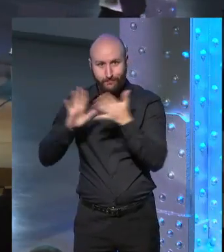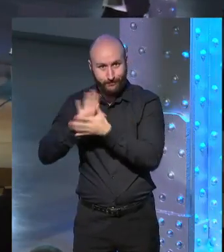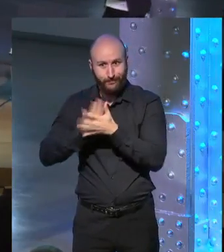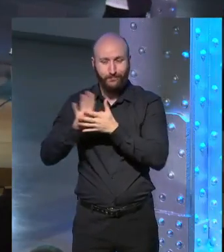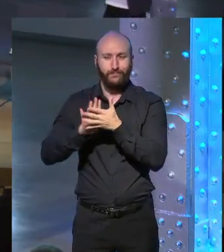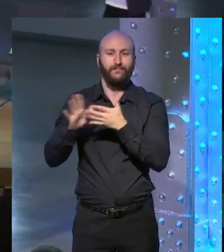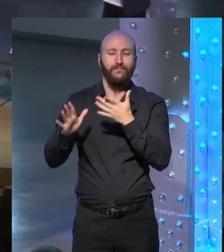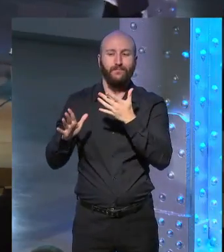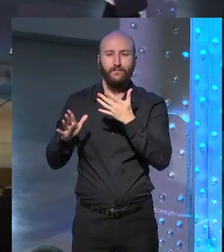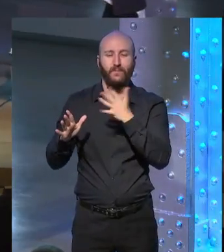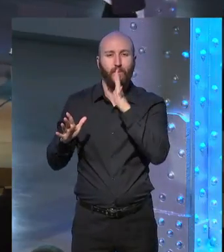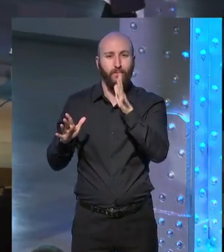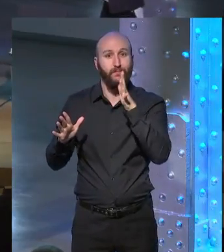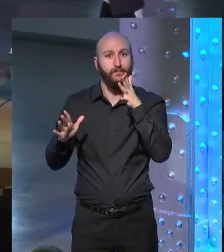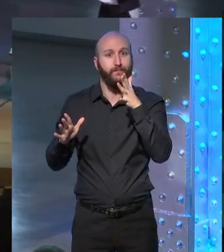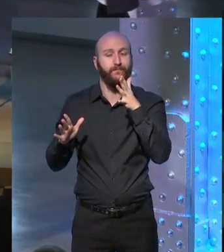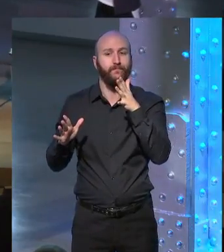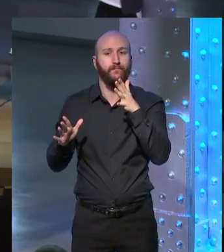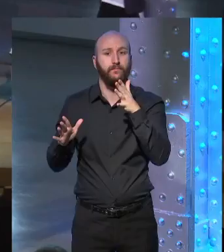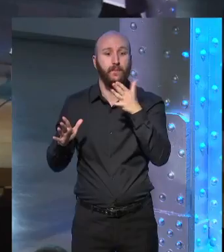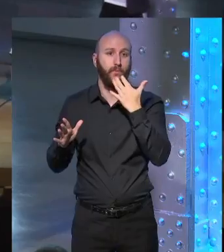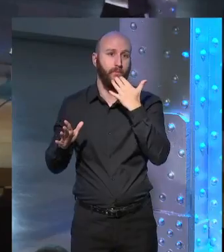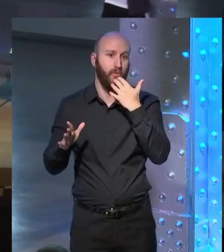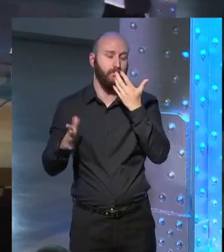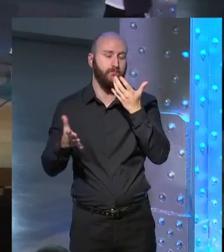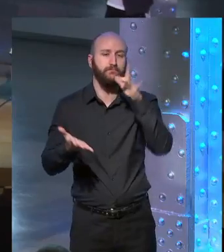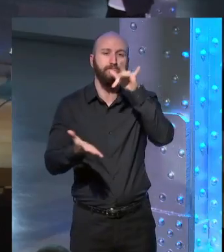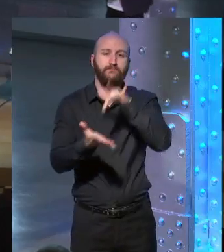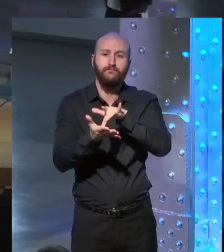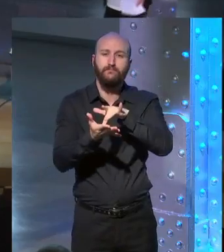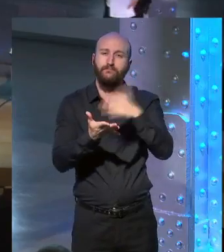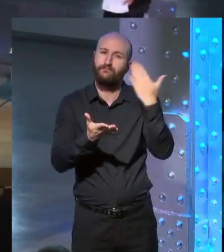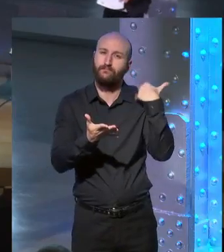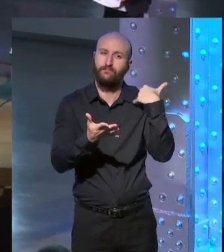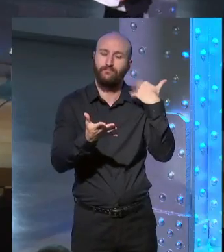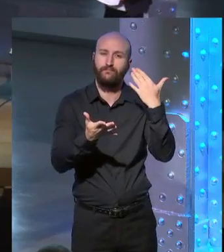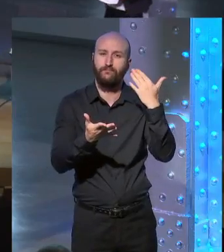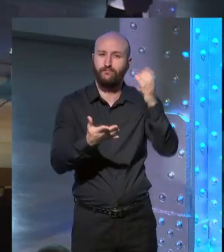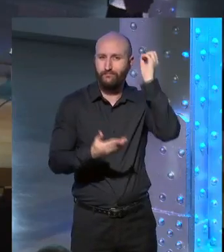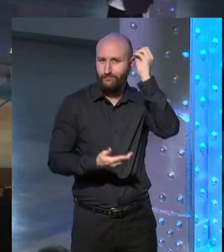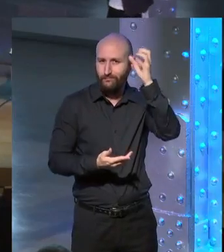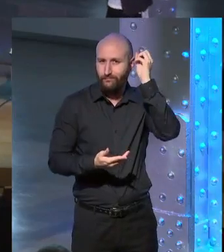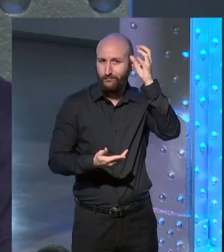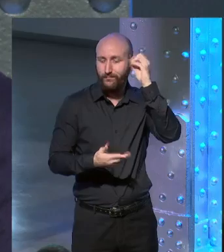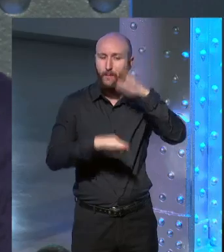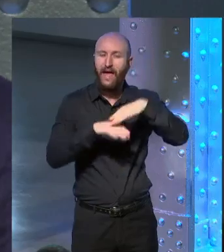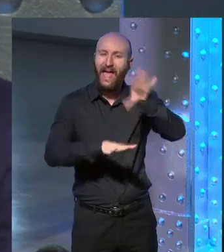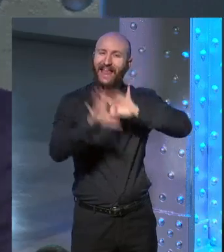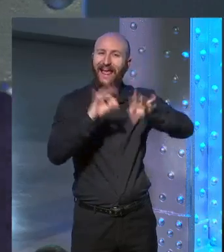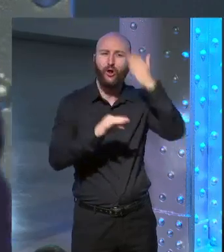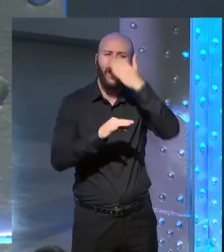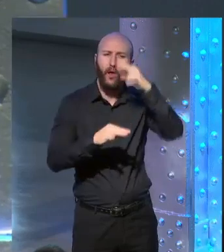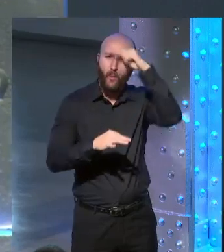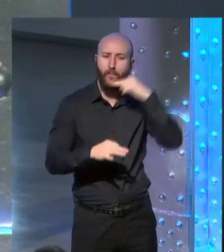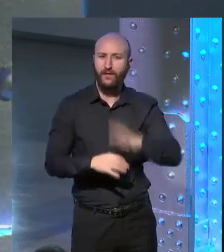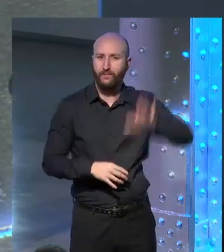por los pelos, una de las cosas que preguntaba uno de los papás en una de esas sesiones para elegir colegio era si